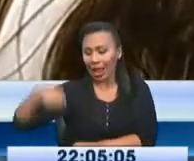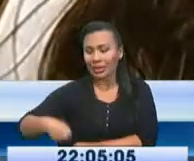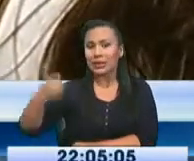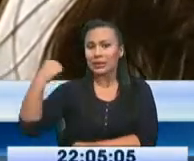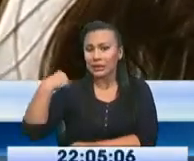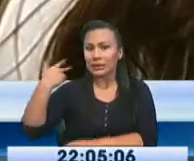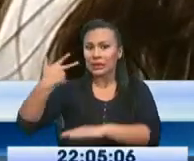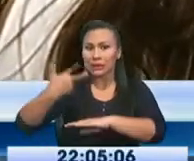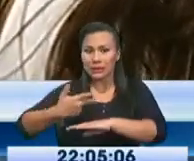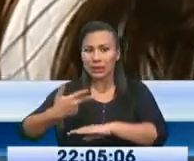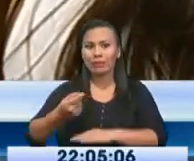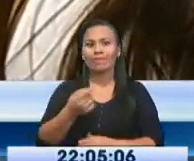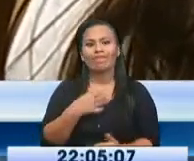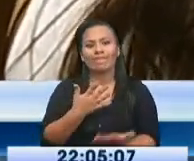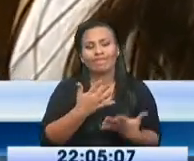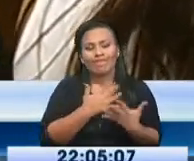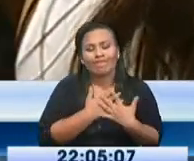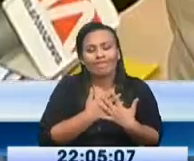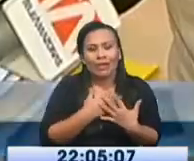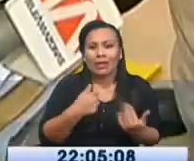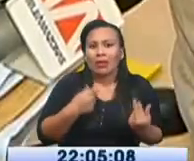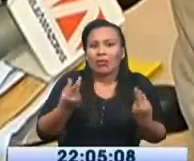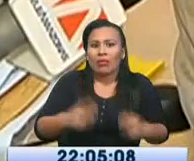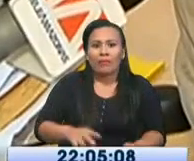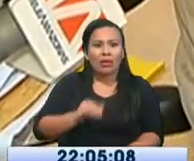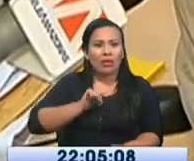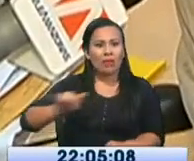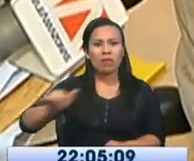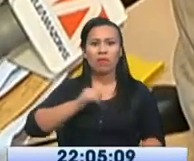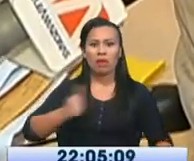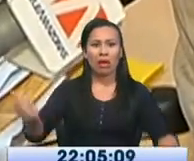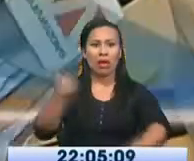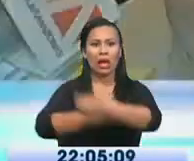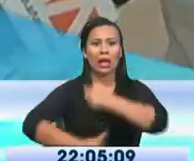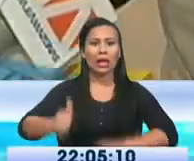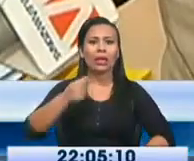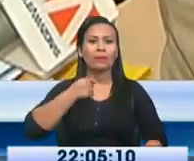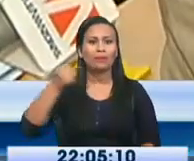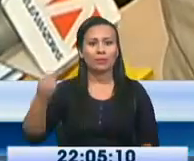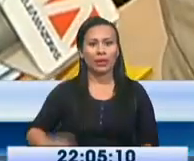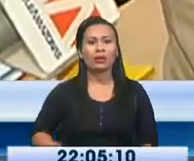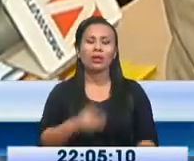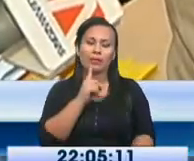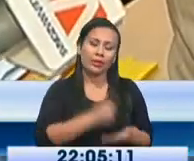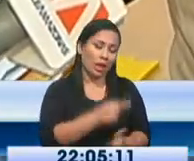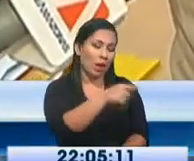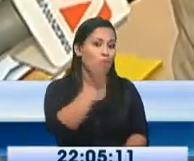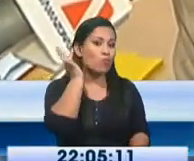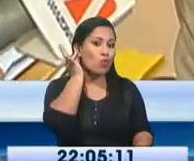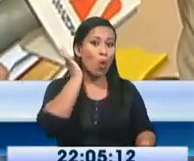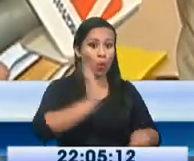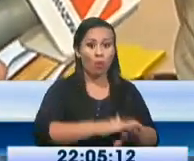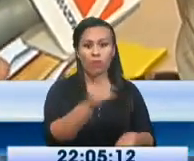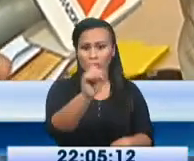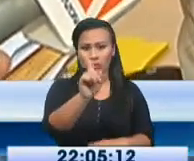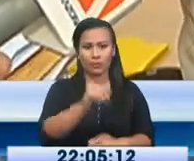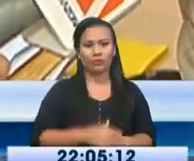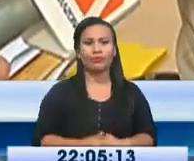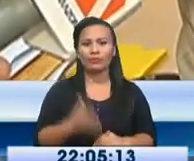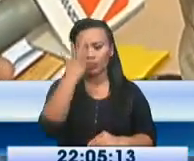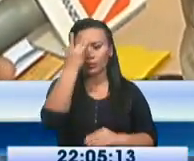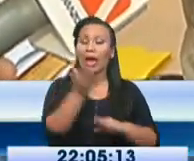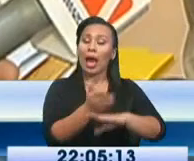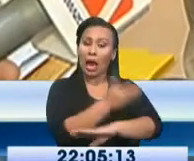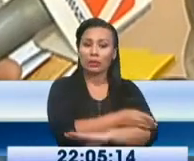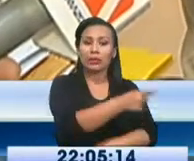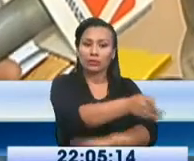o sea, yo también soy una víctima más. Definitivamente, ella no tiene ninguna responsabilidad en este caso ya que ha denunciado